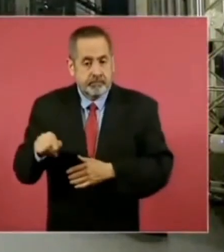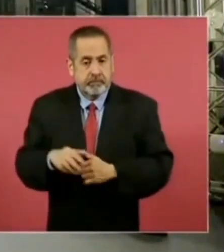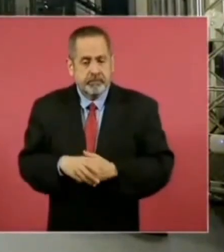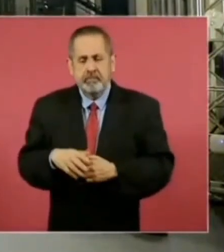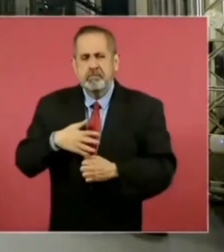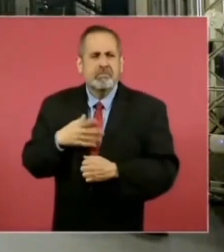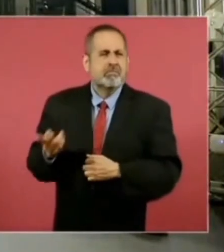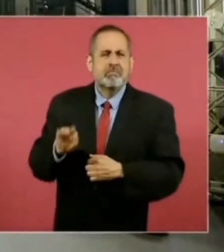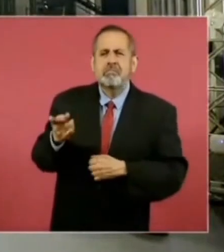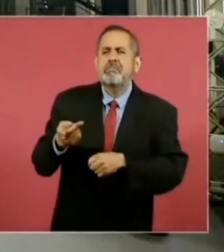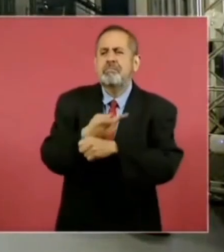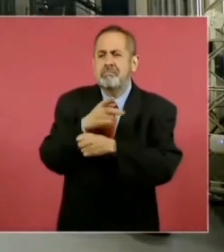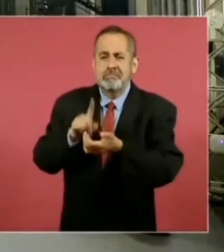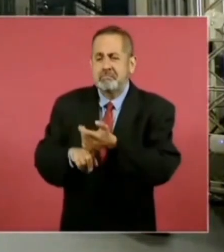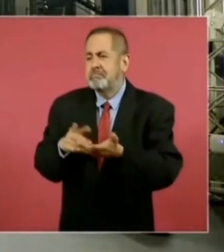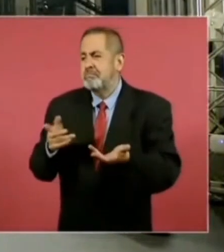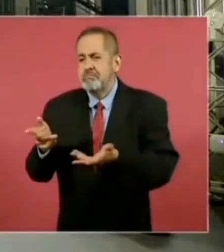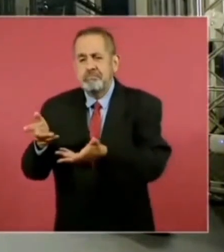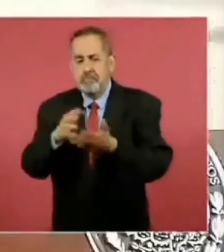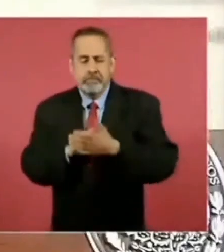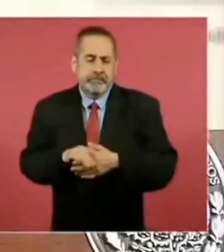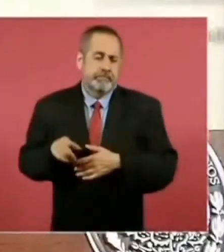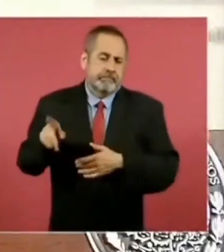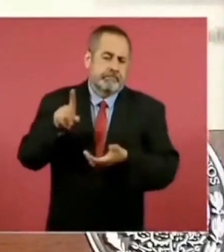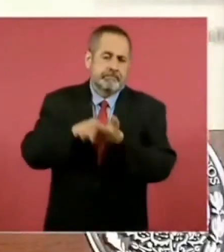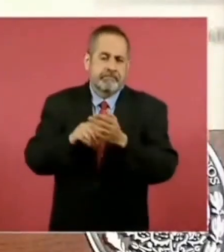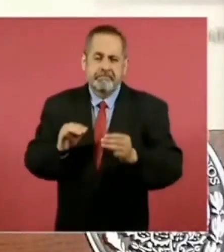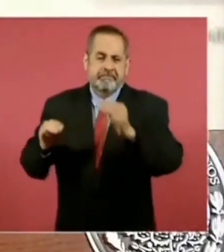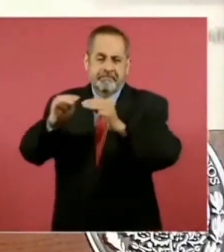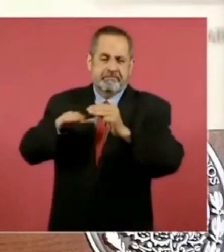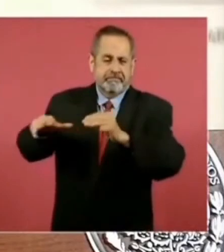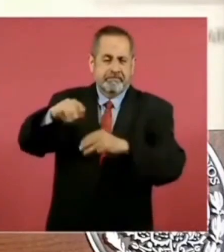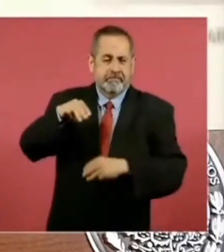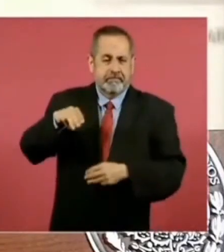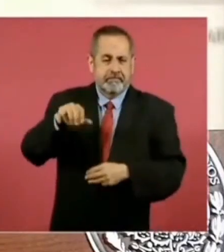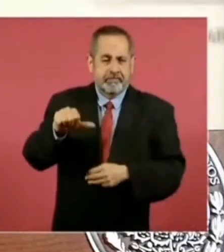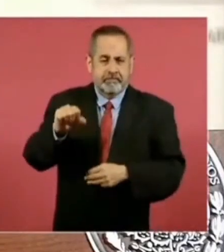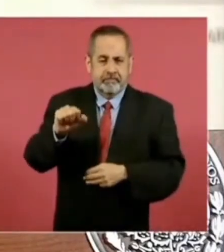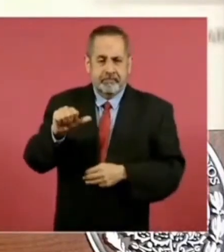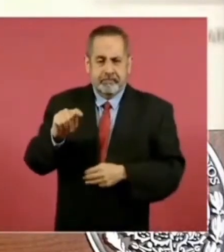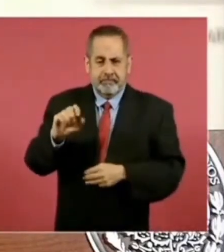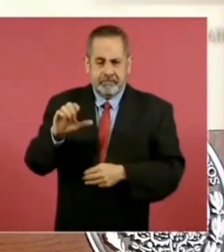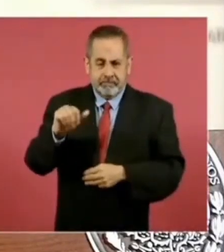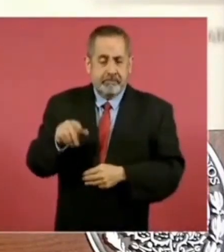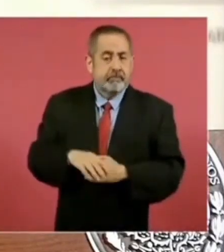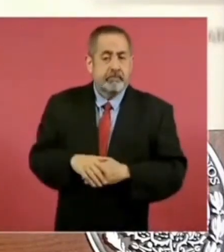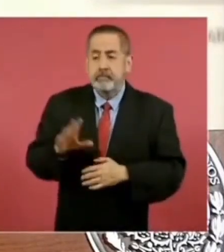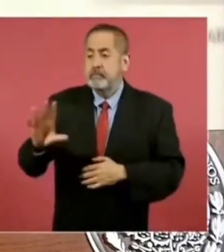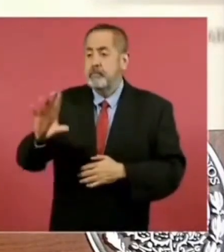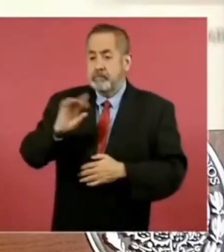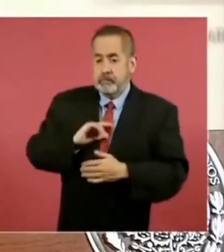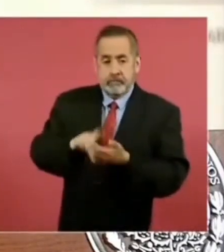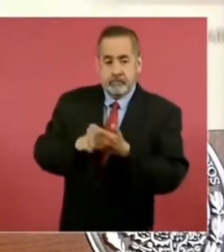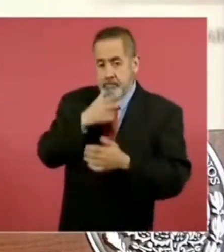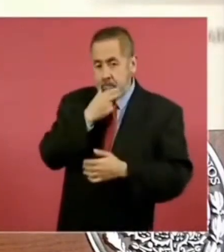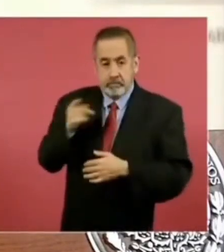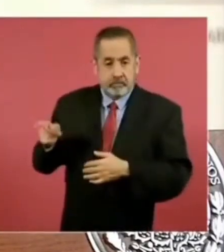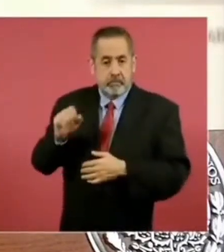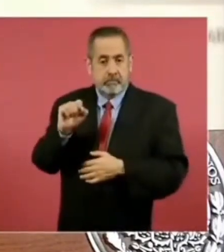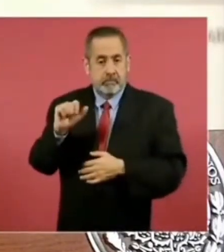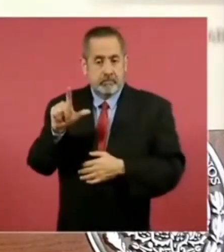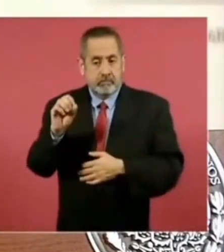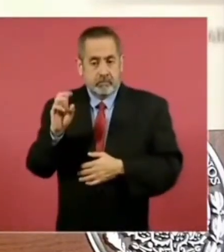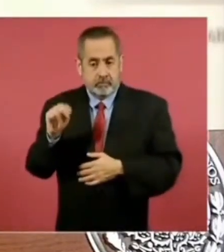pregunté, estábamos allá en la Sierra Mazateca, y me dijo Salomón Jara, el